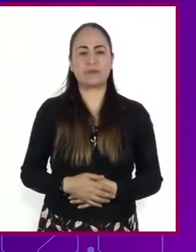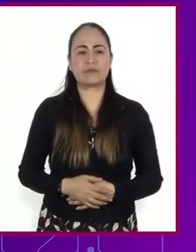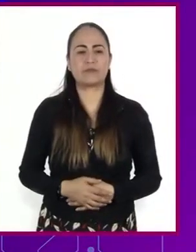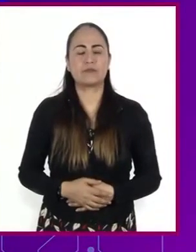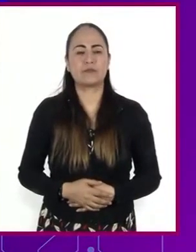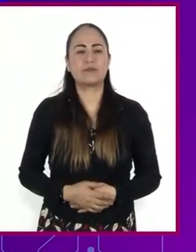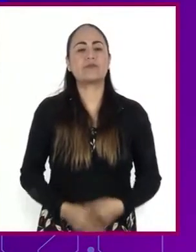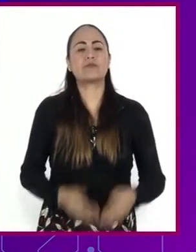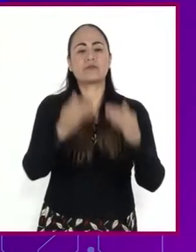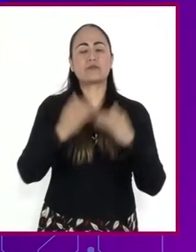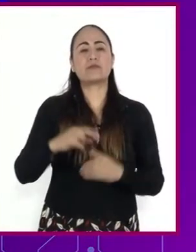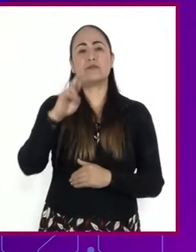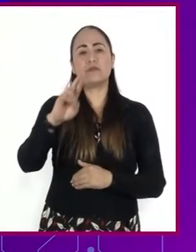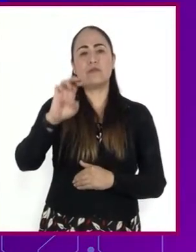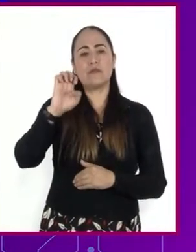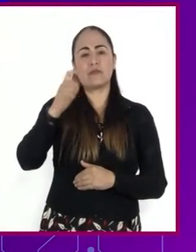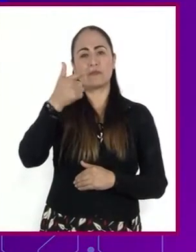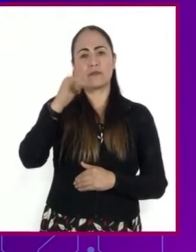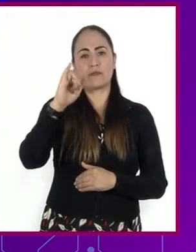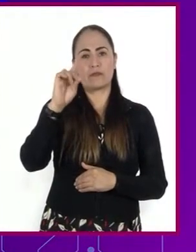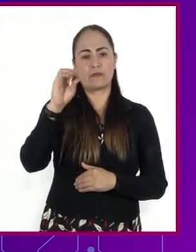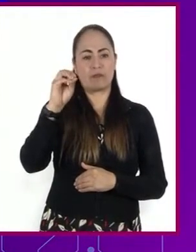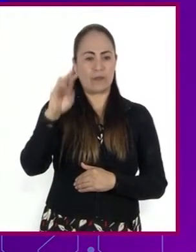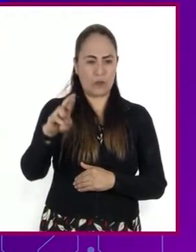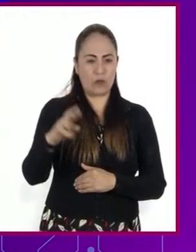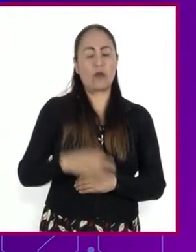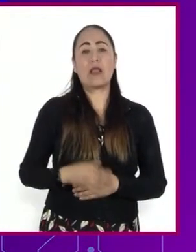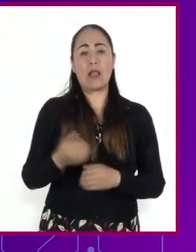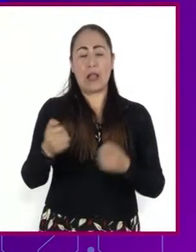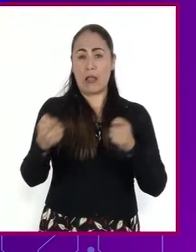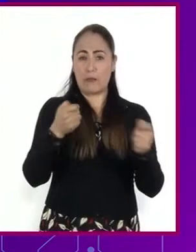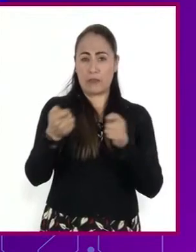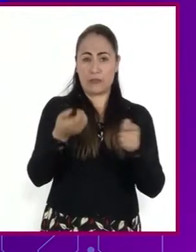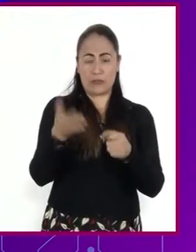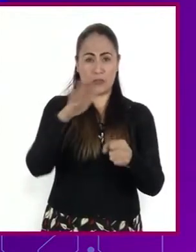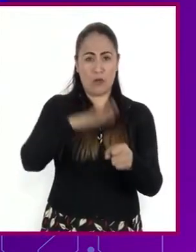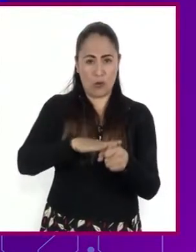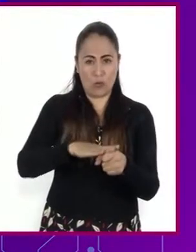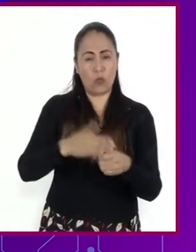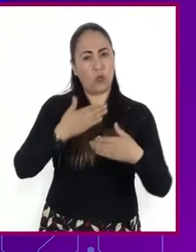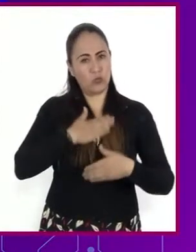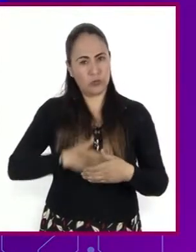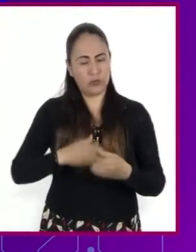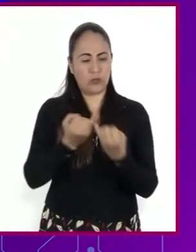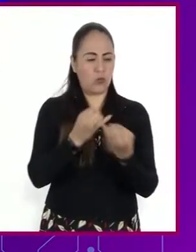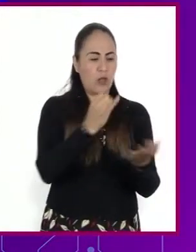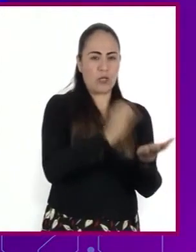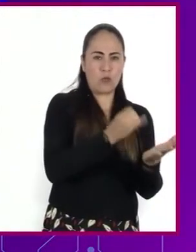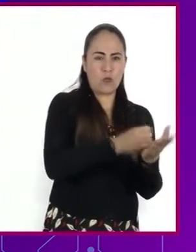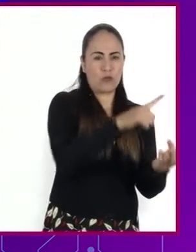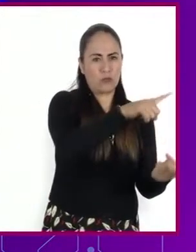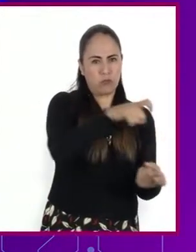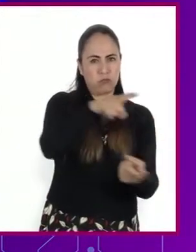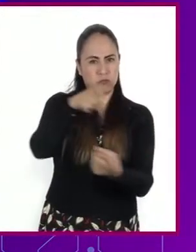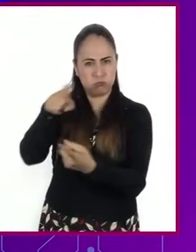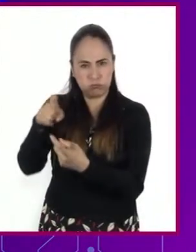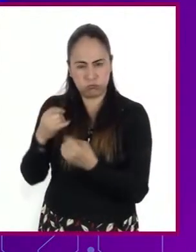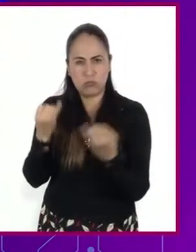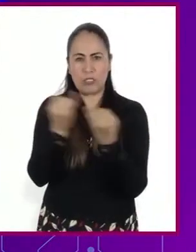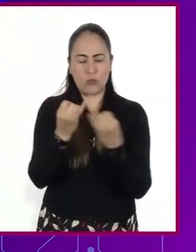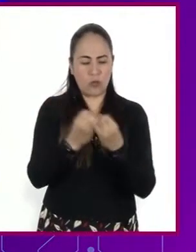y el comercio entre España y los territorios conquistados. Como representante directo del rey, el